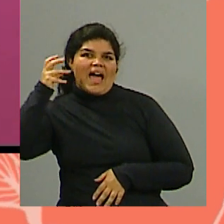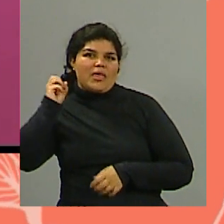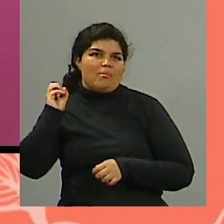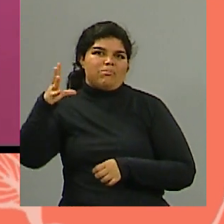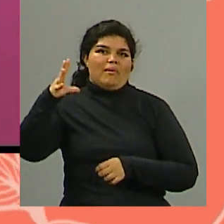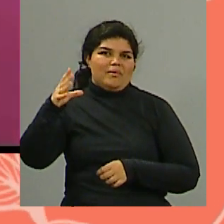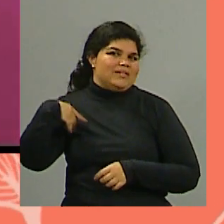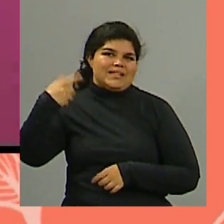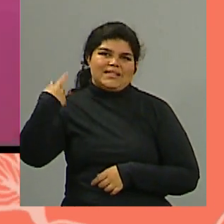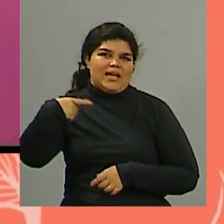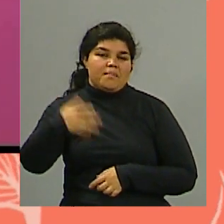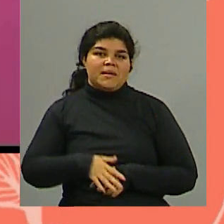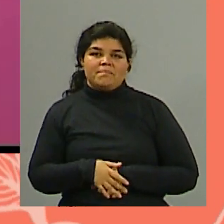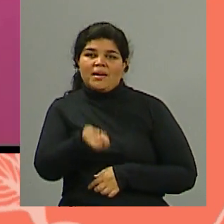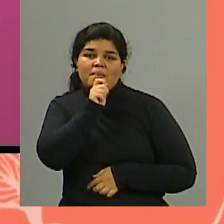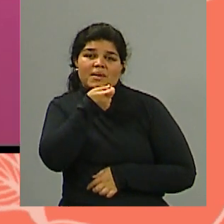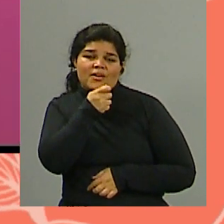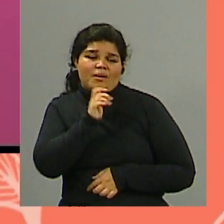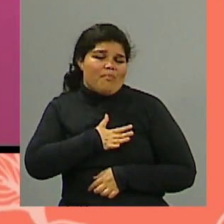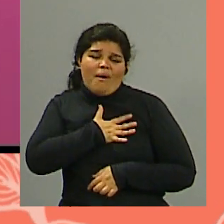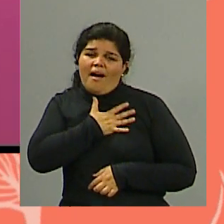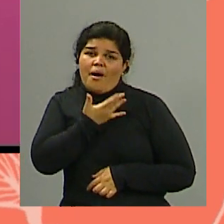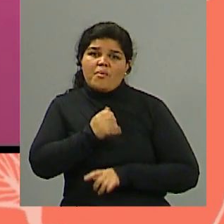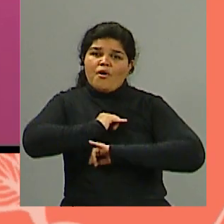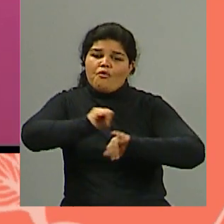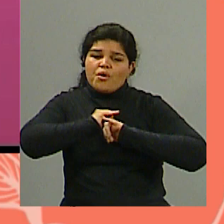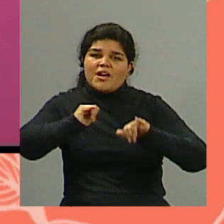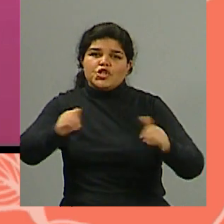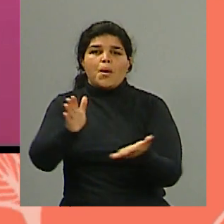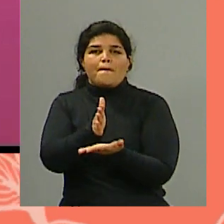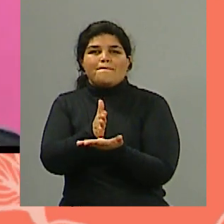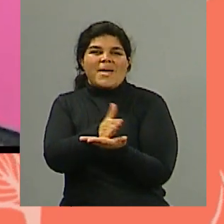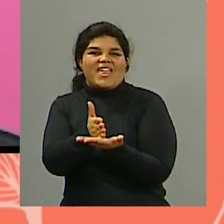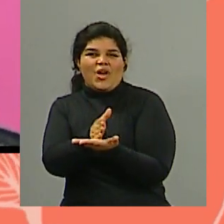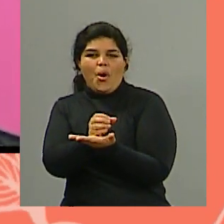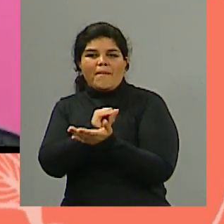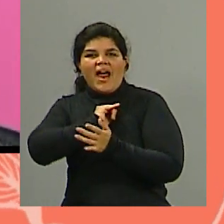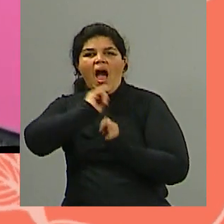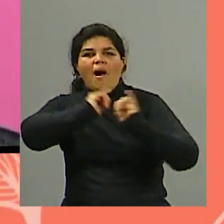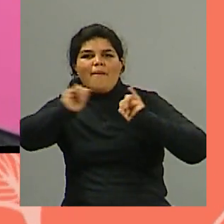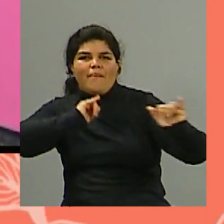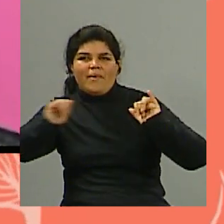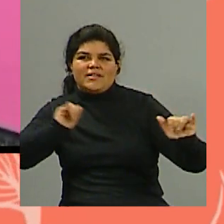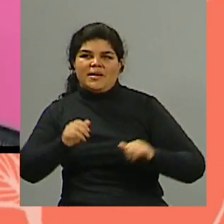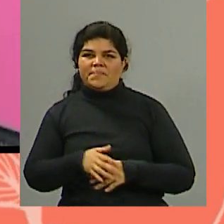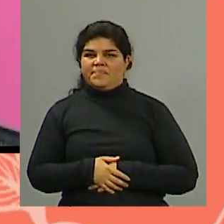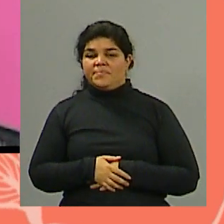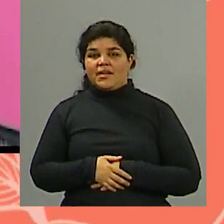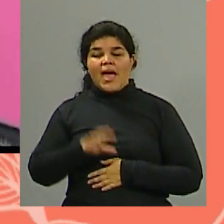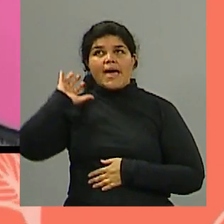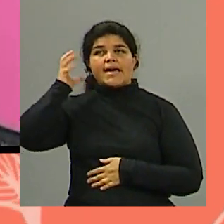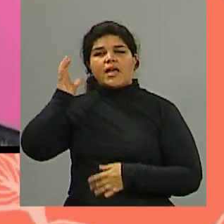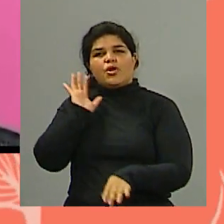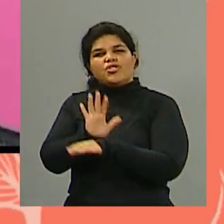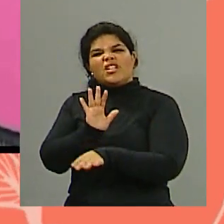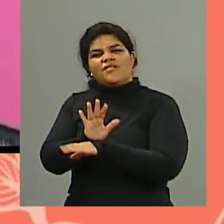el periodismo es una pasión, es llevar la información a la gente, ser el medio conductor. ¿Qué significa la radio? La radio es